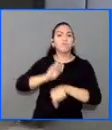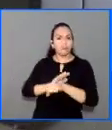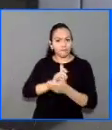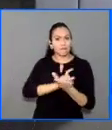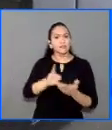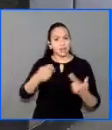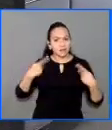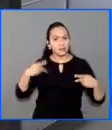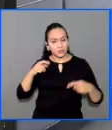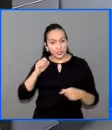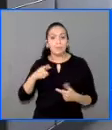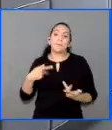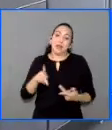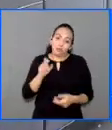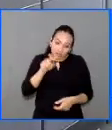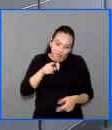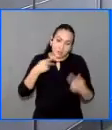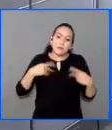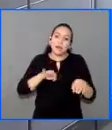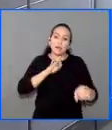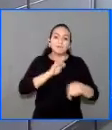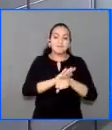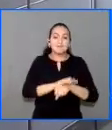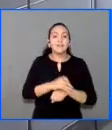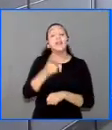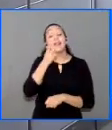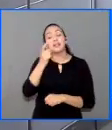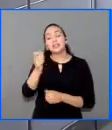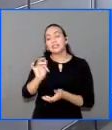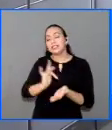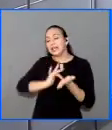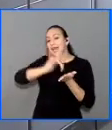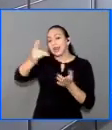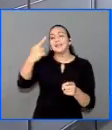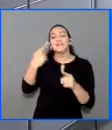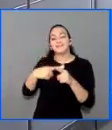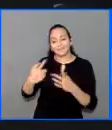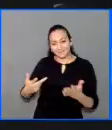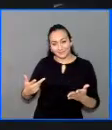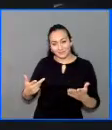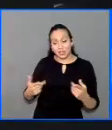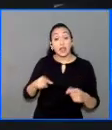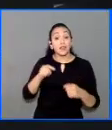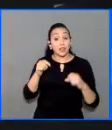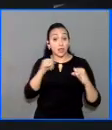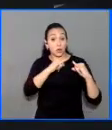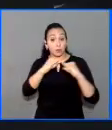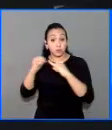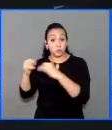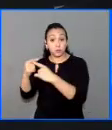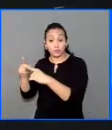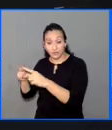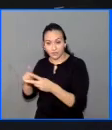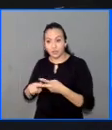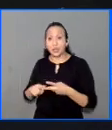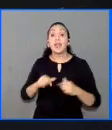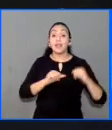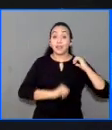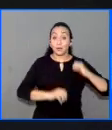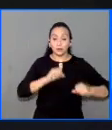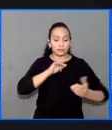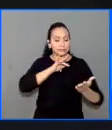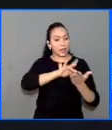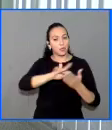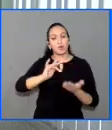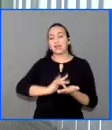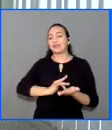Los trabajadores agradecieron también el respaldo que recibieron de diversos sectores del propio Poder Judicial, con lo que lograron que se